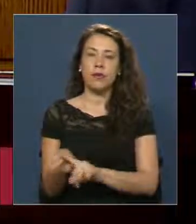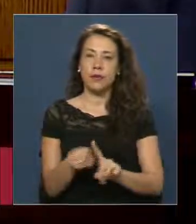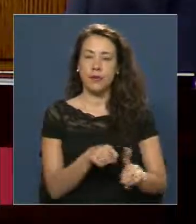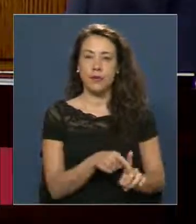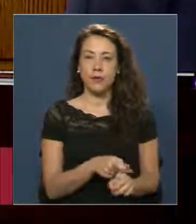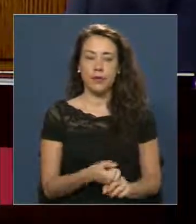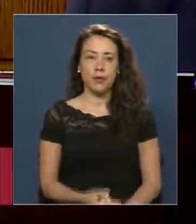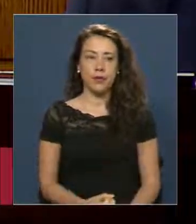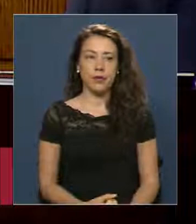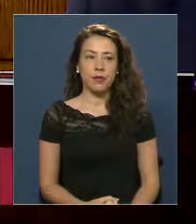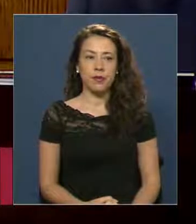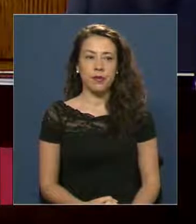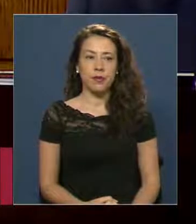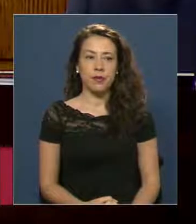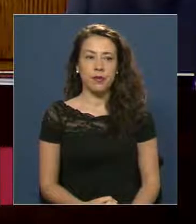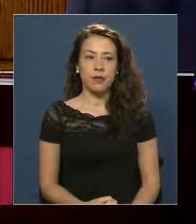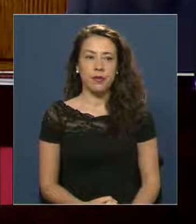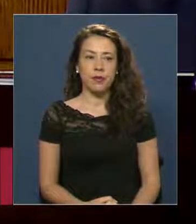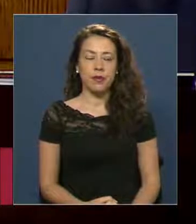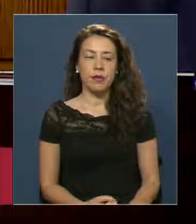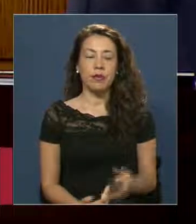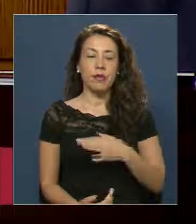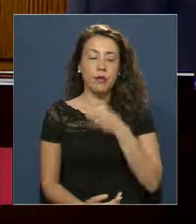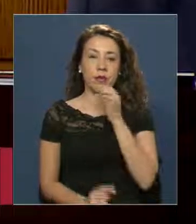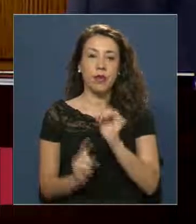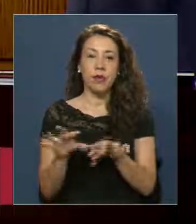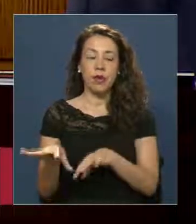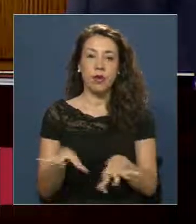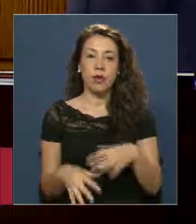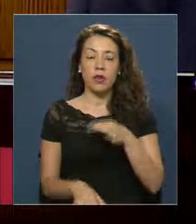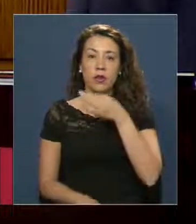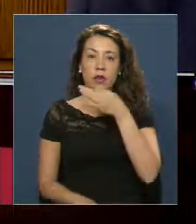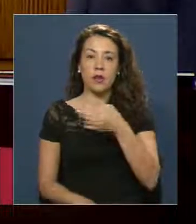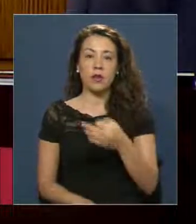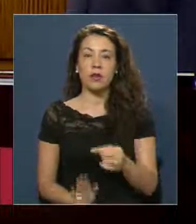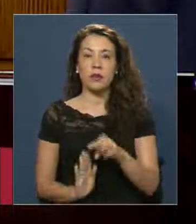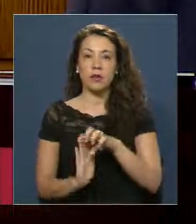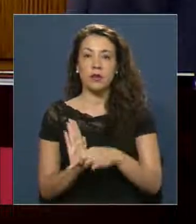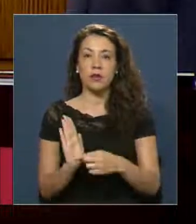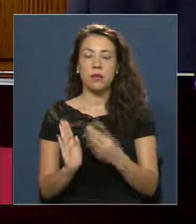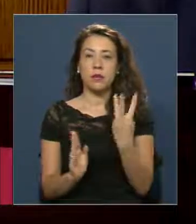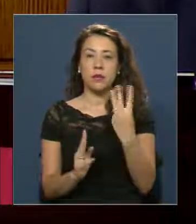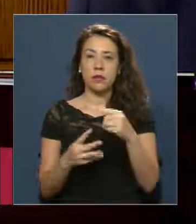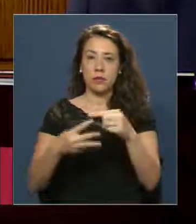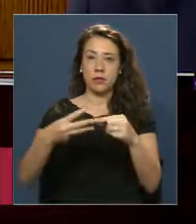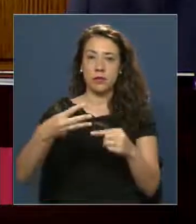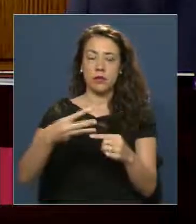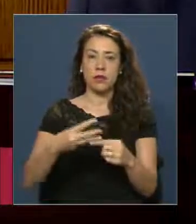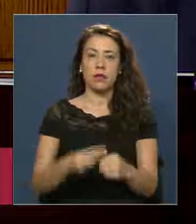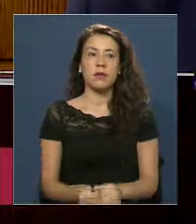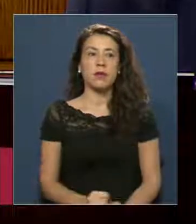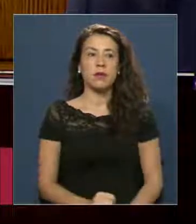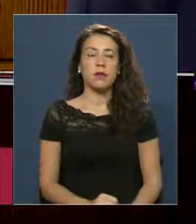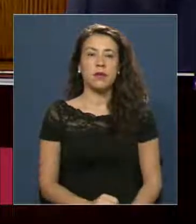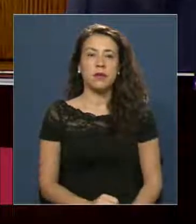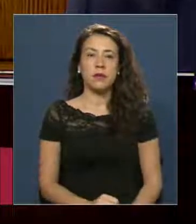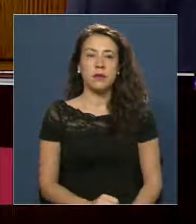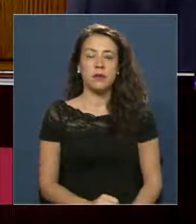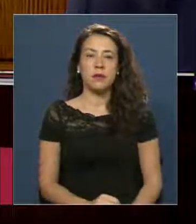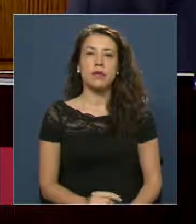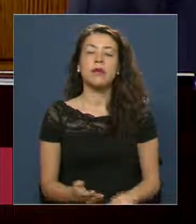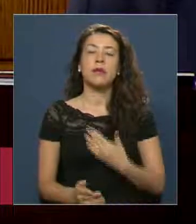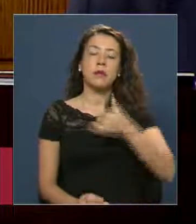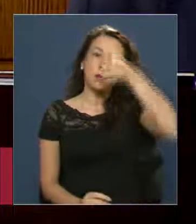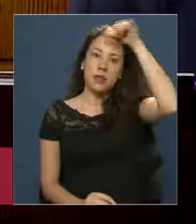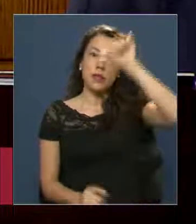diferencias. Quisiera hacerme cargo de algunas de las cosas que se han dicho acá. El proyecto tiene 3 partes. El primero de ellos es